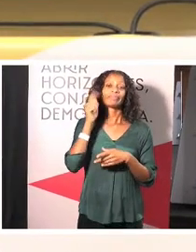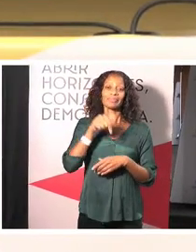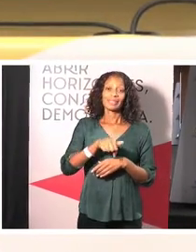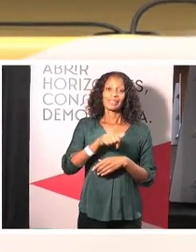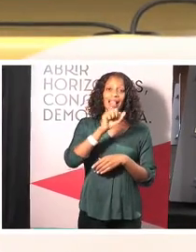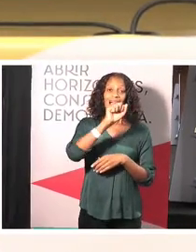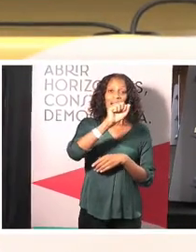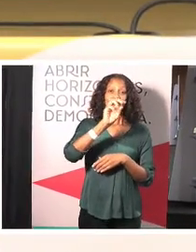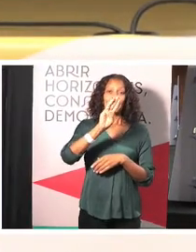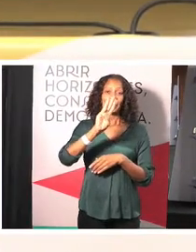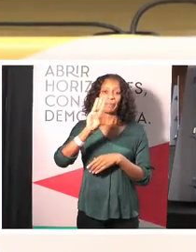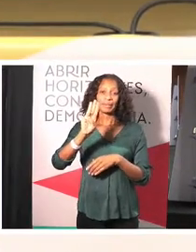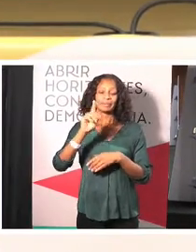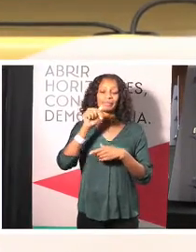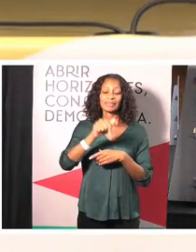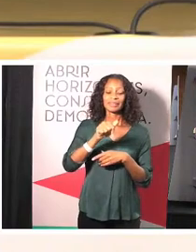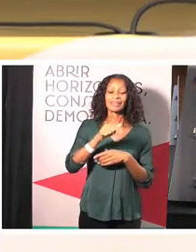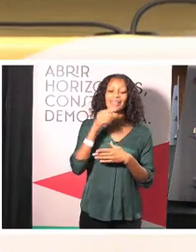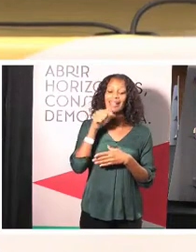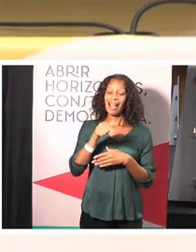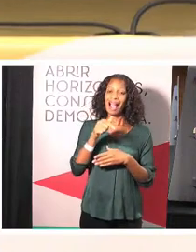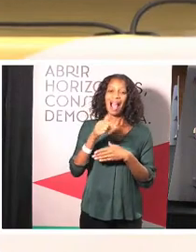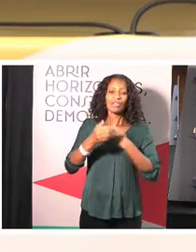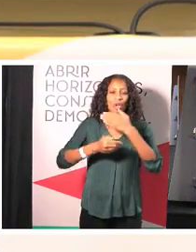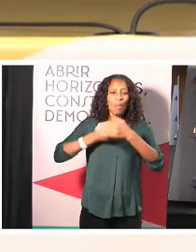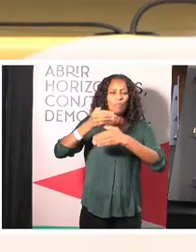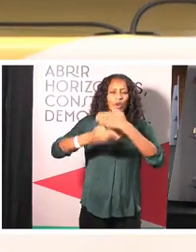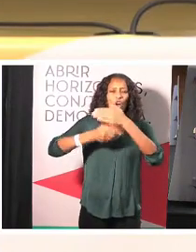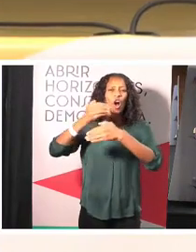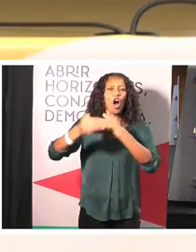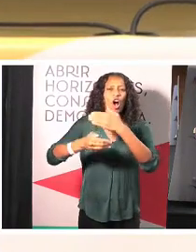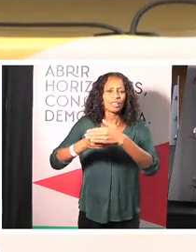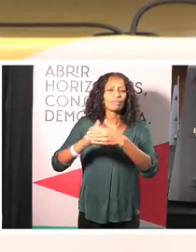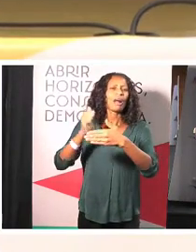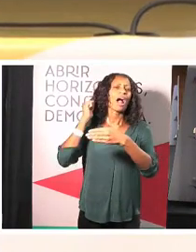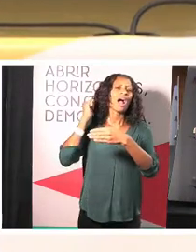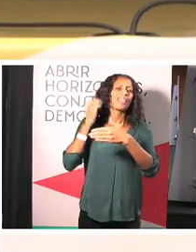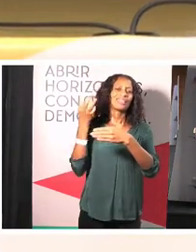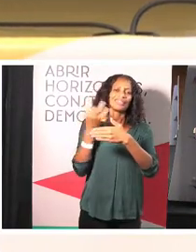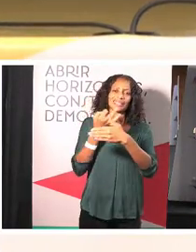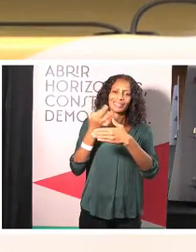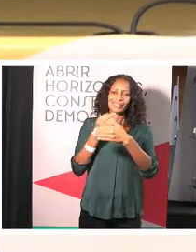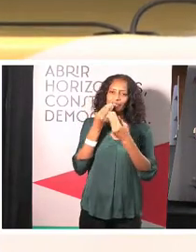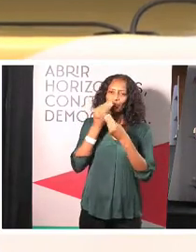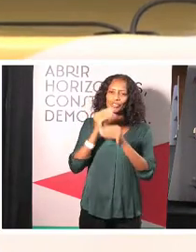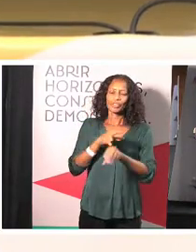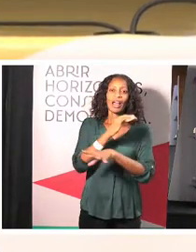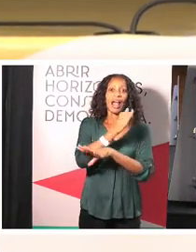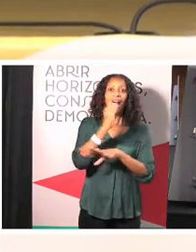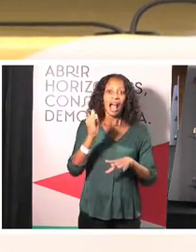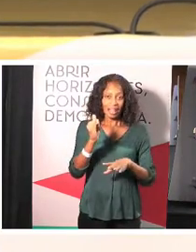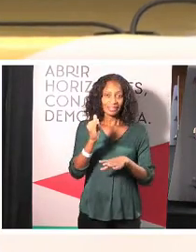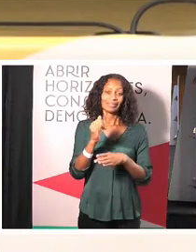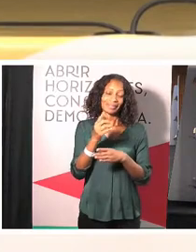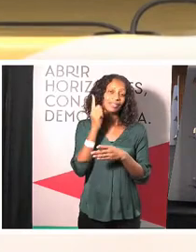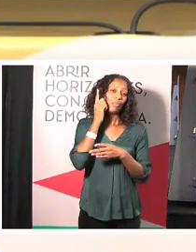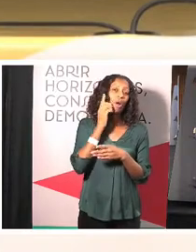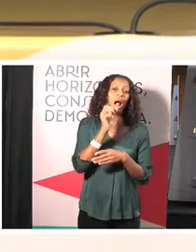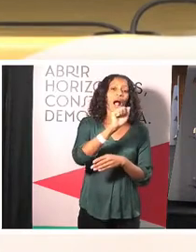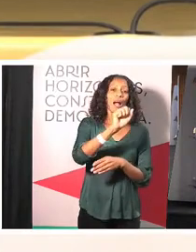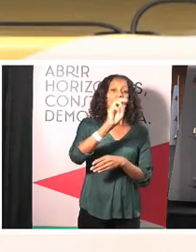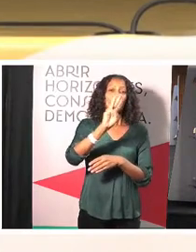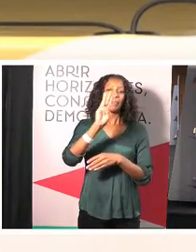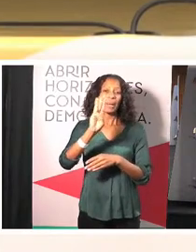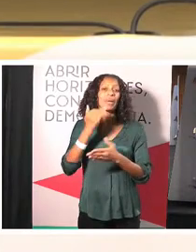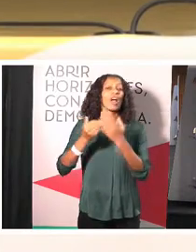viene detrás y sobre todo una historia, porque a veces pues nos quedamos solamente con el móvil o con las aplicaciones y no vemos que hay una historia detrás y unos